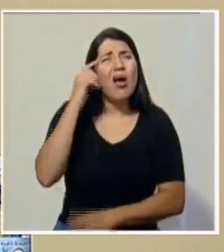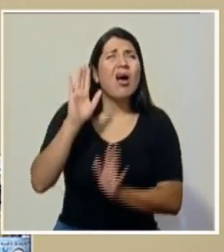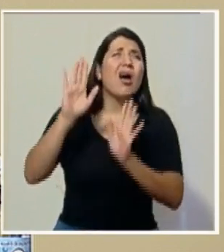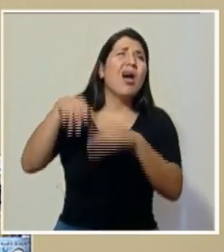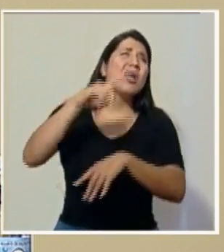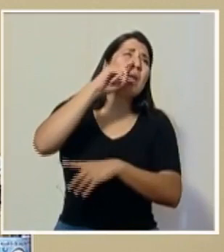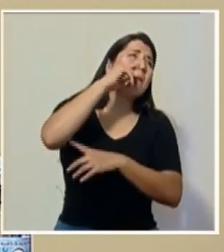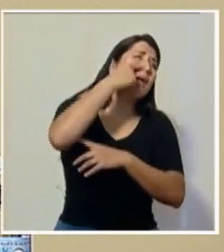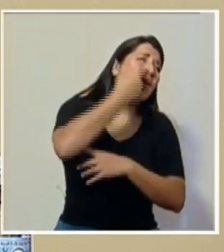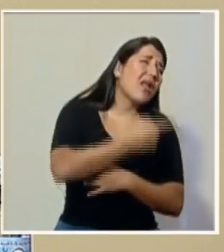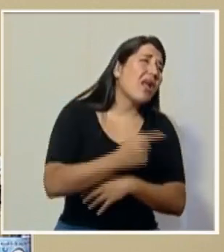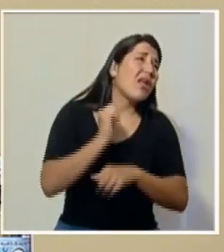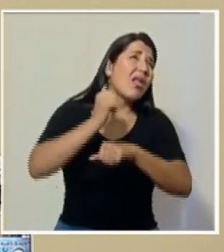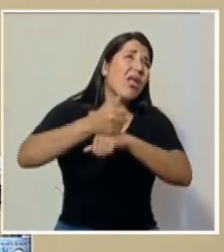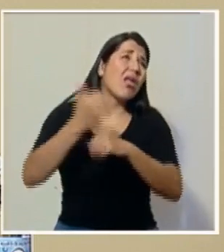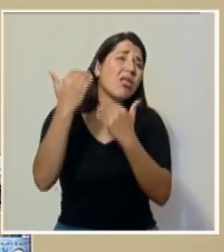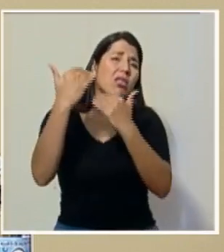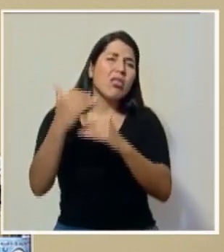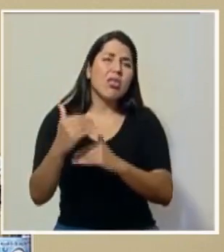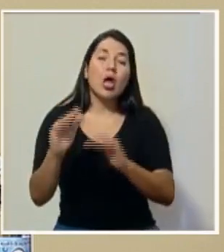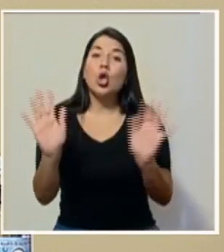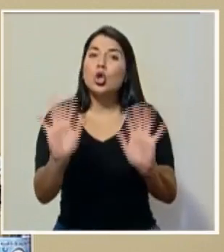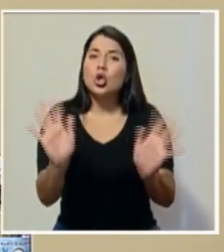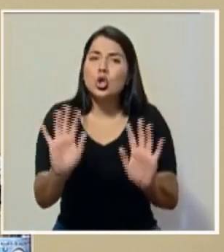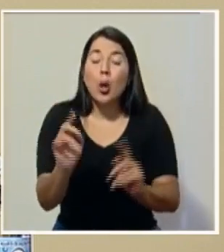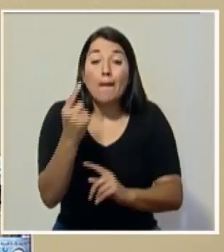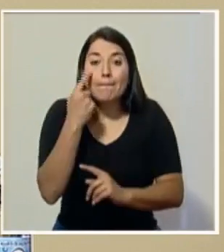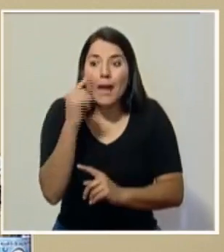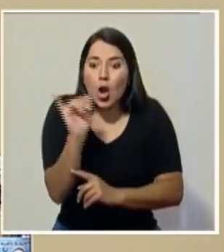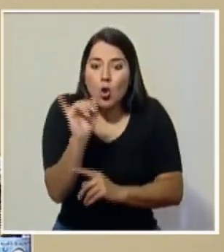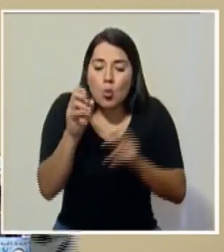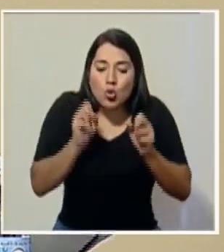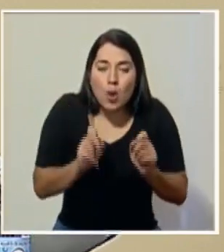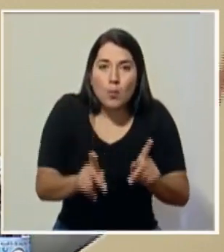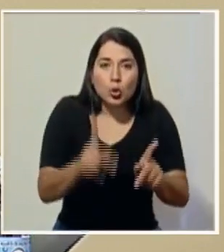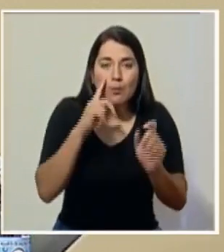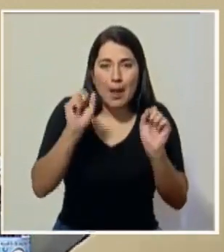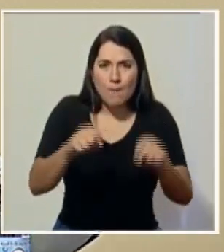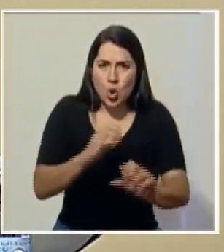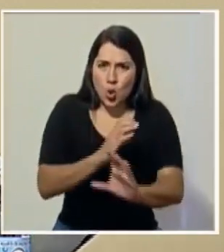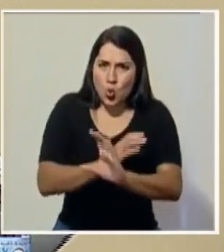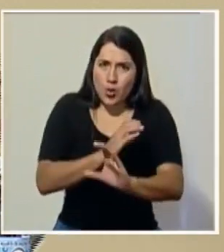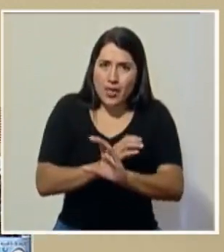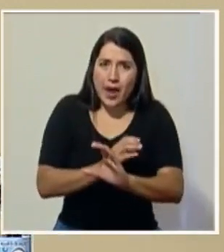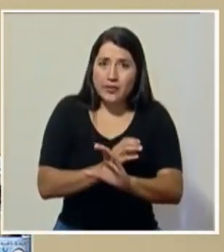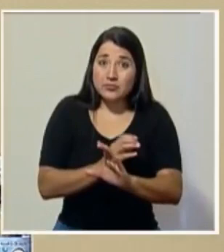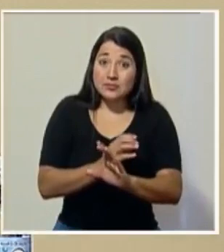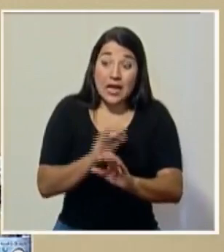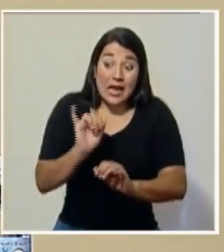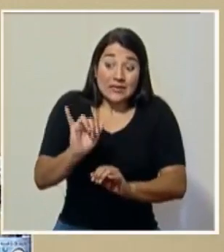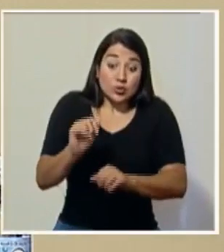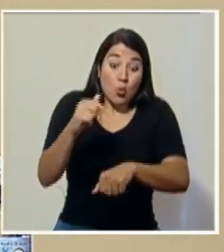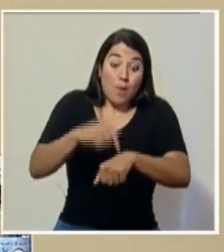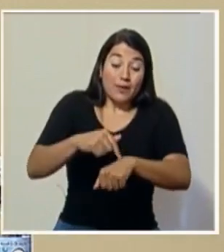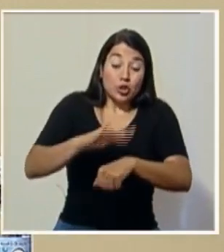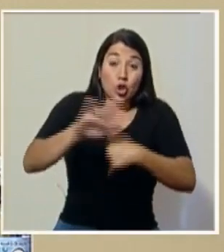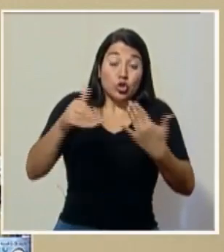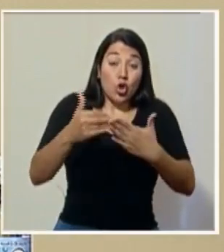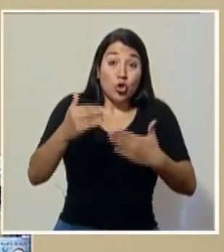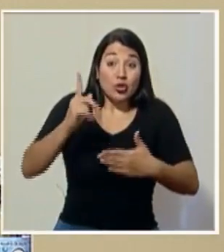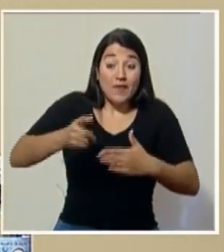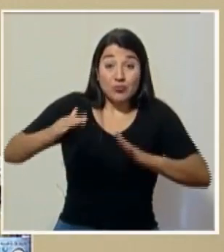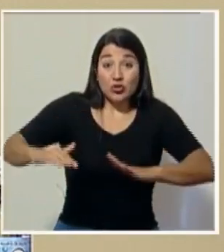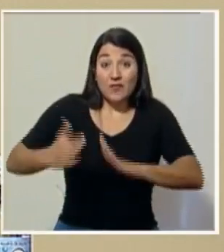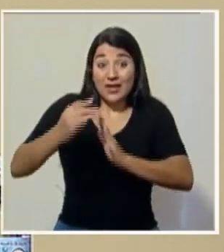medidas, que el desgastamiento, véanlo como la oportunidad de cuidarnos, que es una generación que nos tocó a todos, adultos, mayores, niños, que